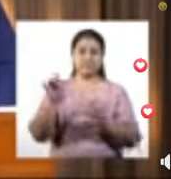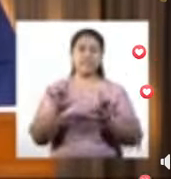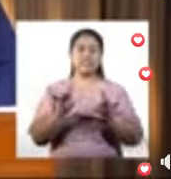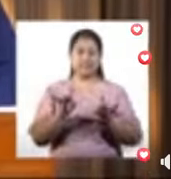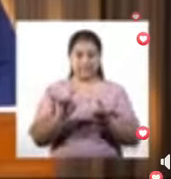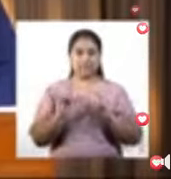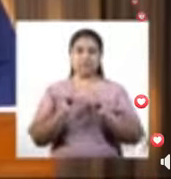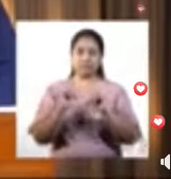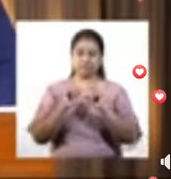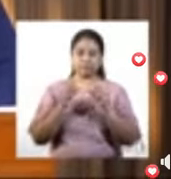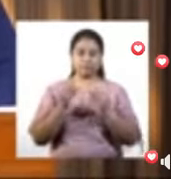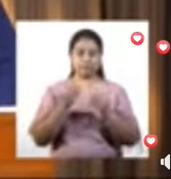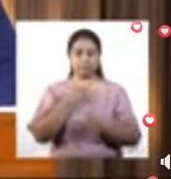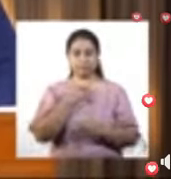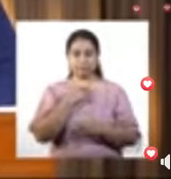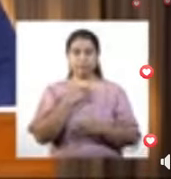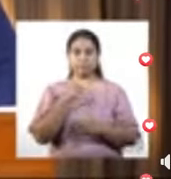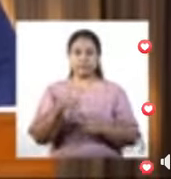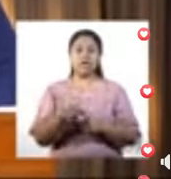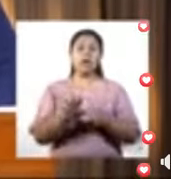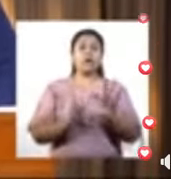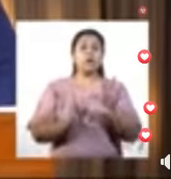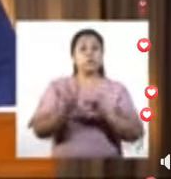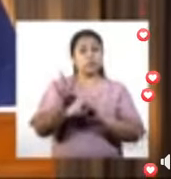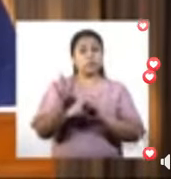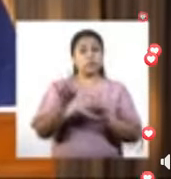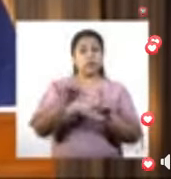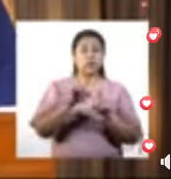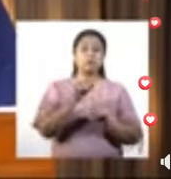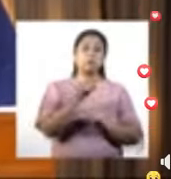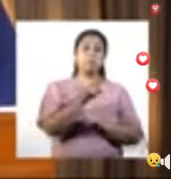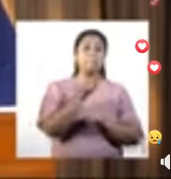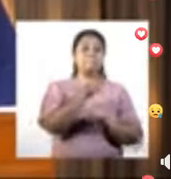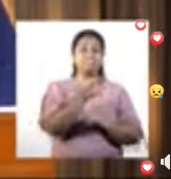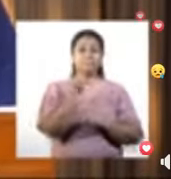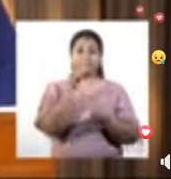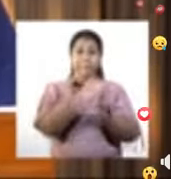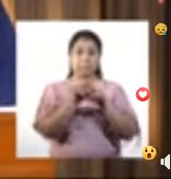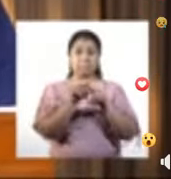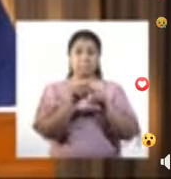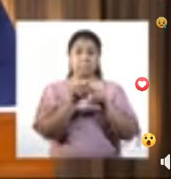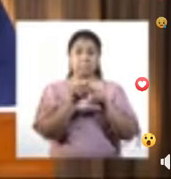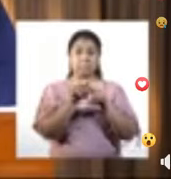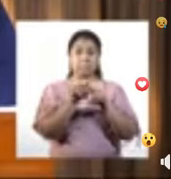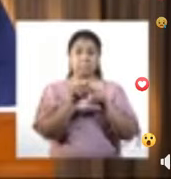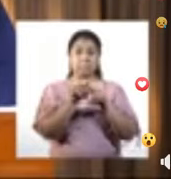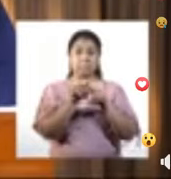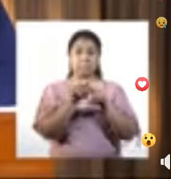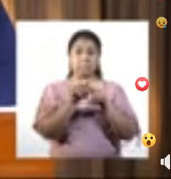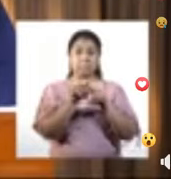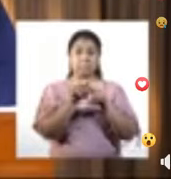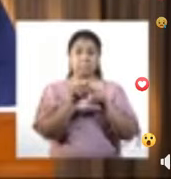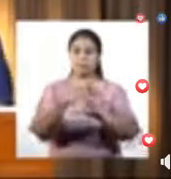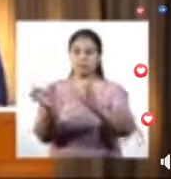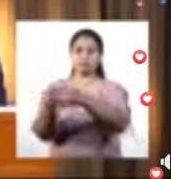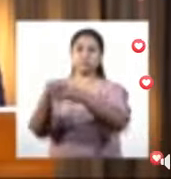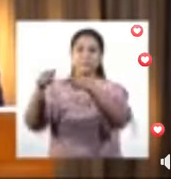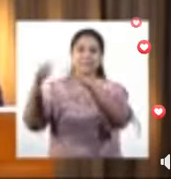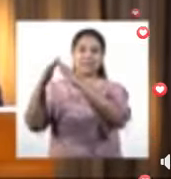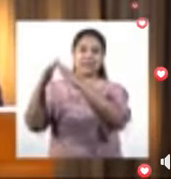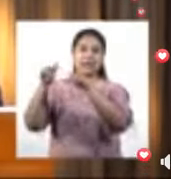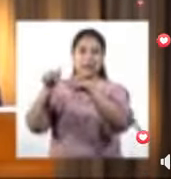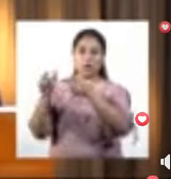actualidad. 12 de los 26 son deportados y 14 tuvieron contacto,